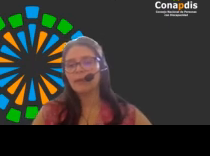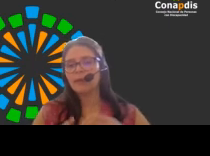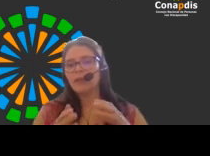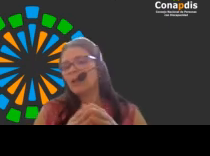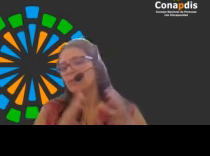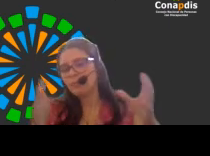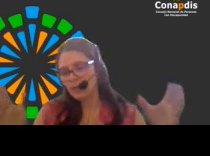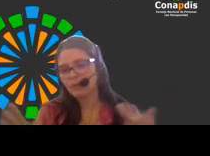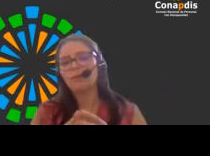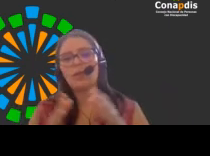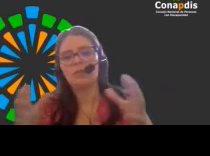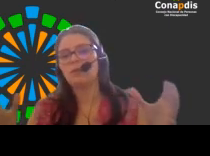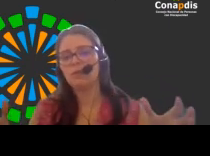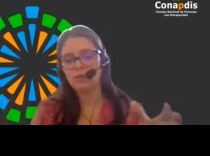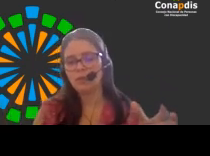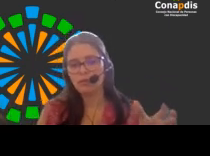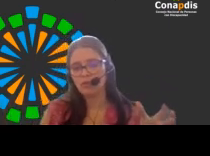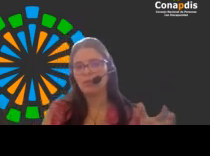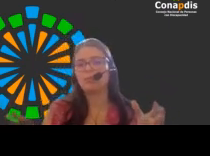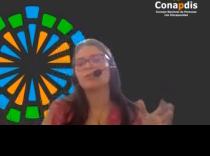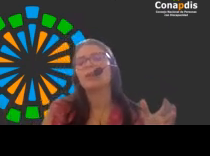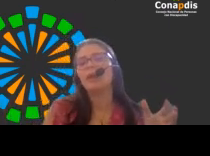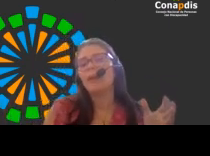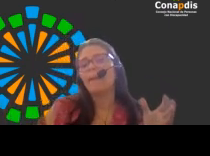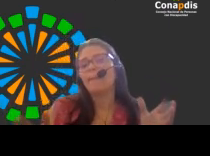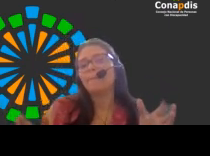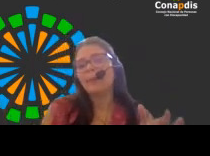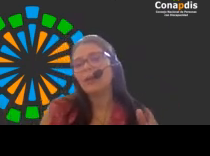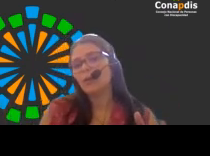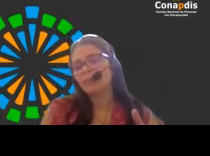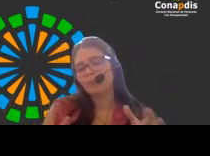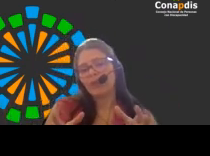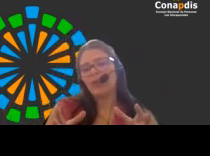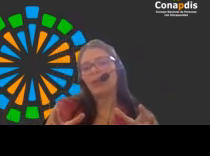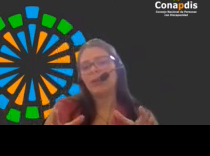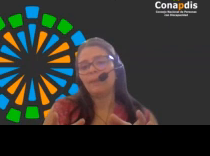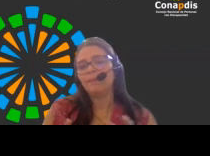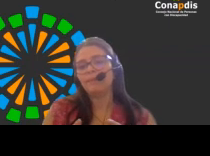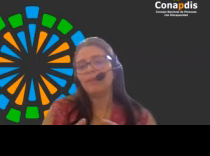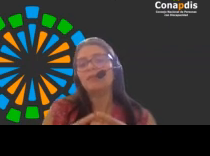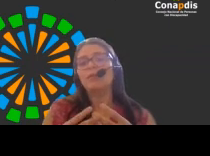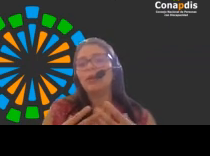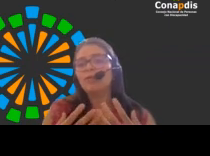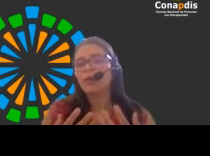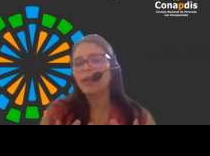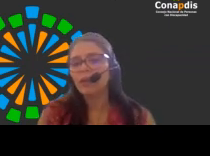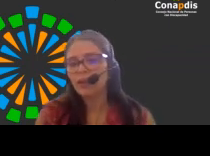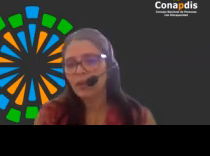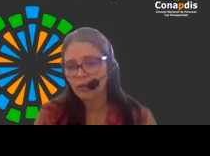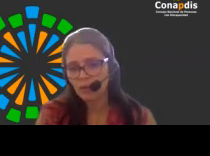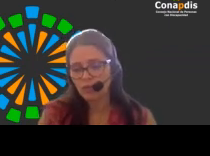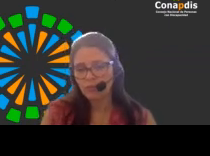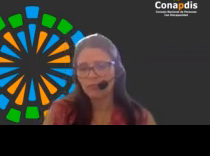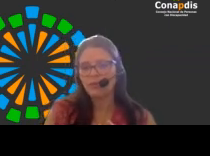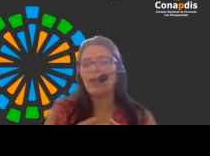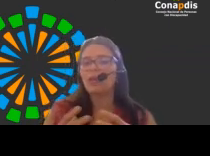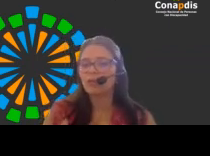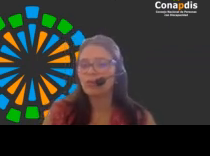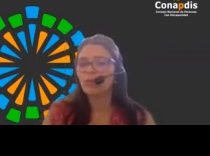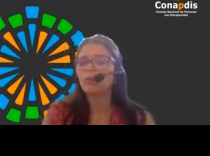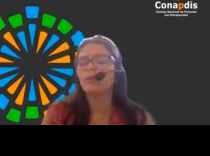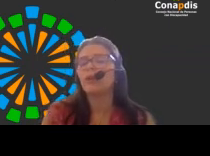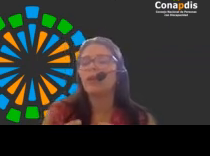y hay verdad de los diversos tipos pero desde un enfoque de derechos